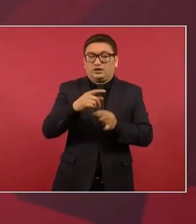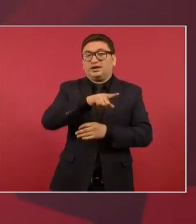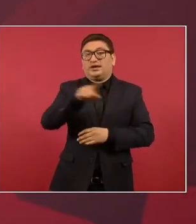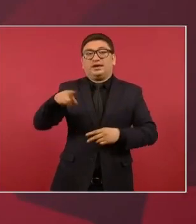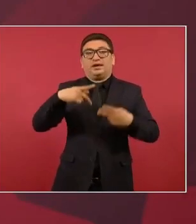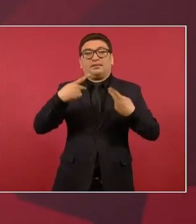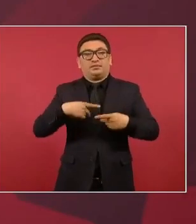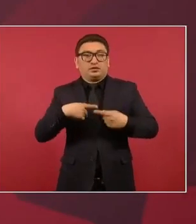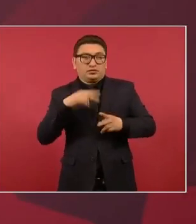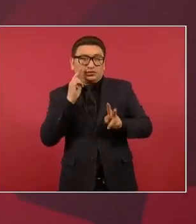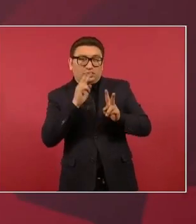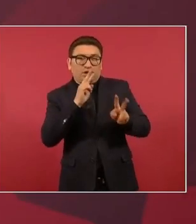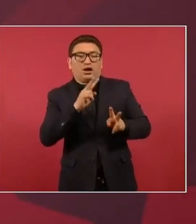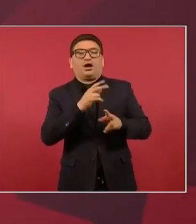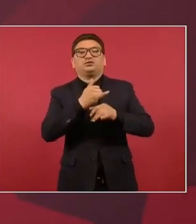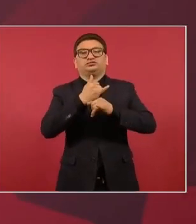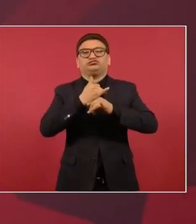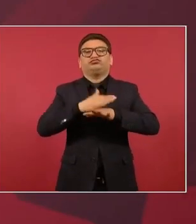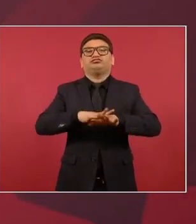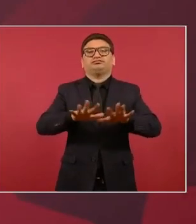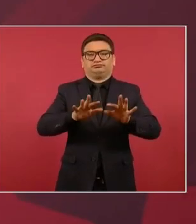tenga información